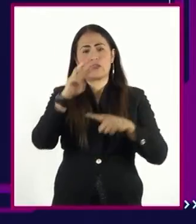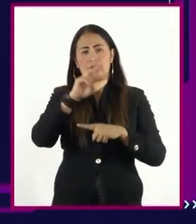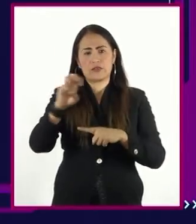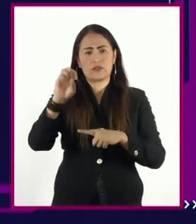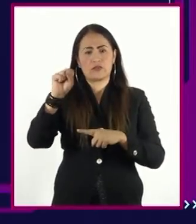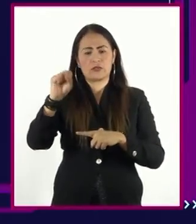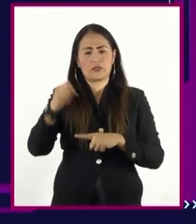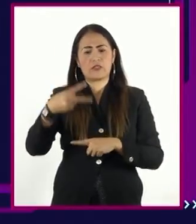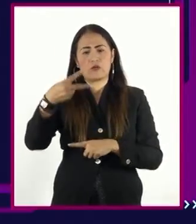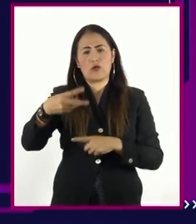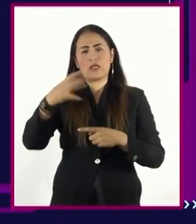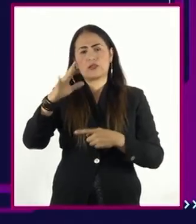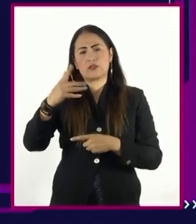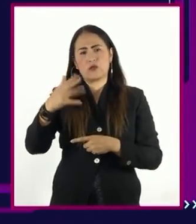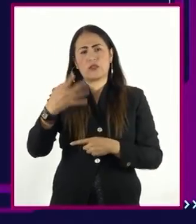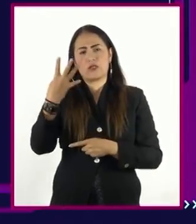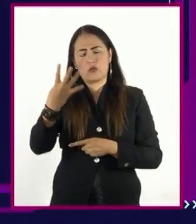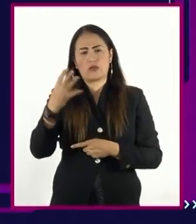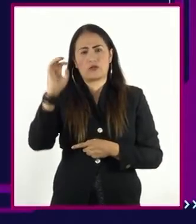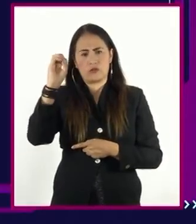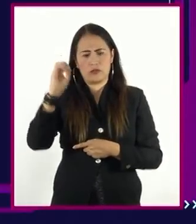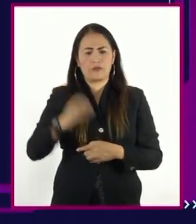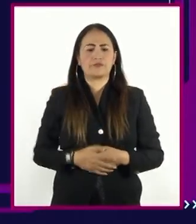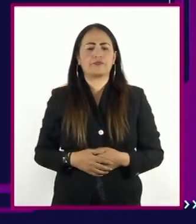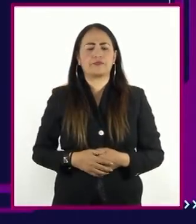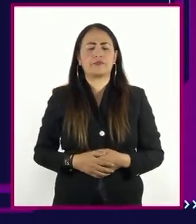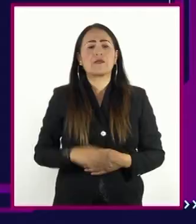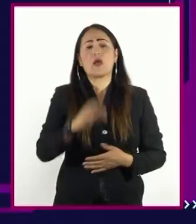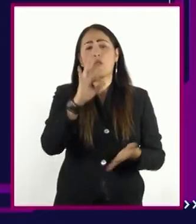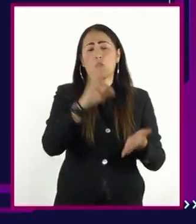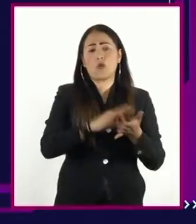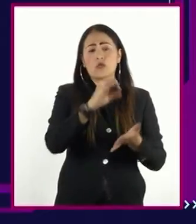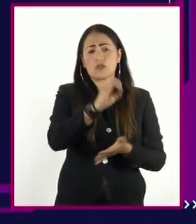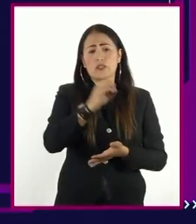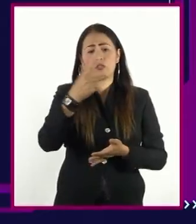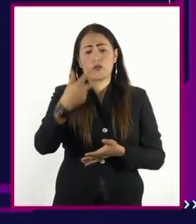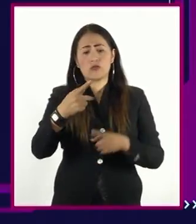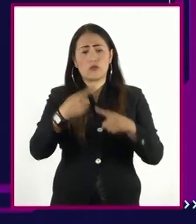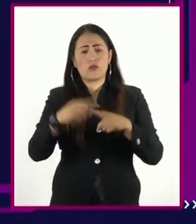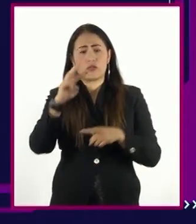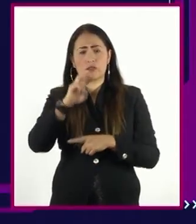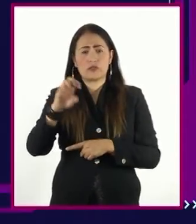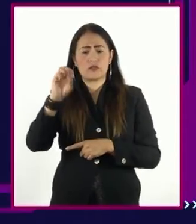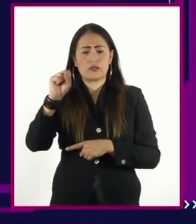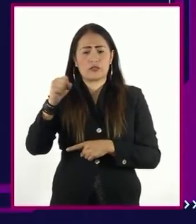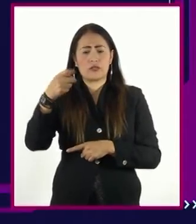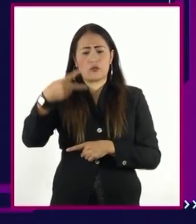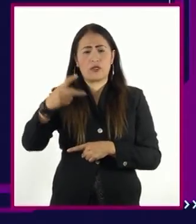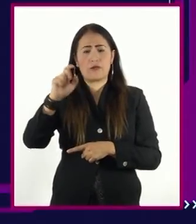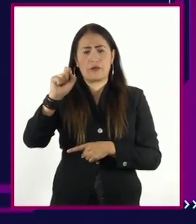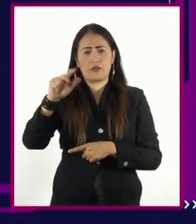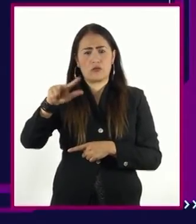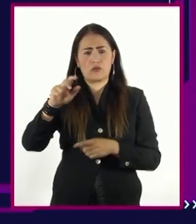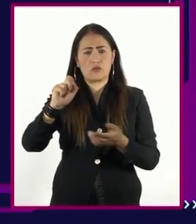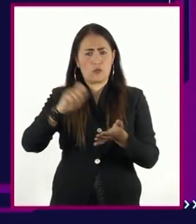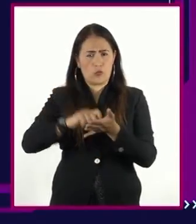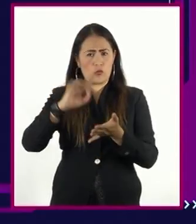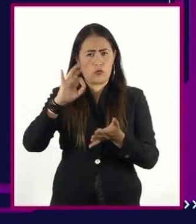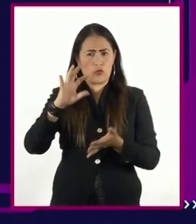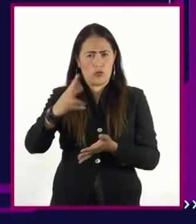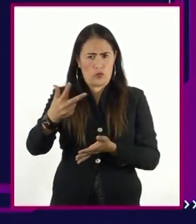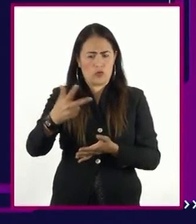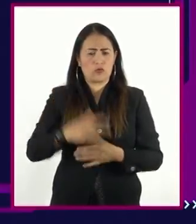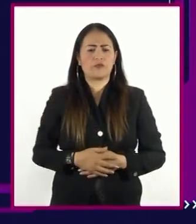grados. Tenis, 8 centésimos por 360 igual a 28.8 grados. Y para atletismo,